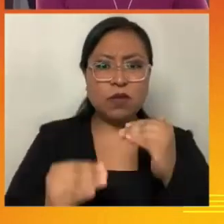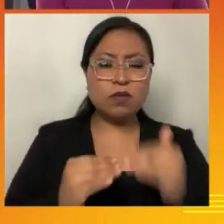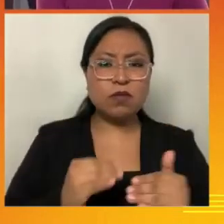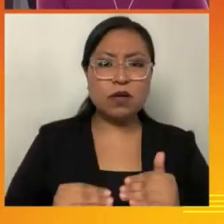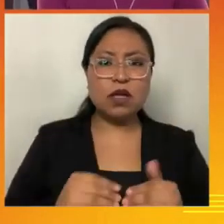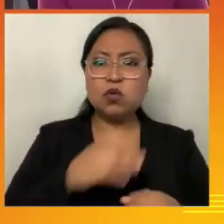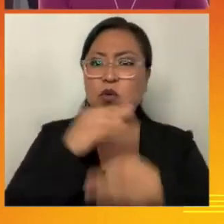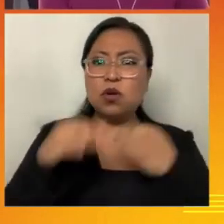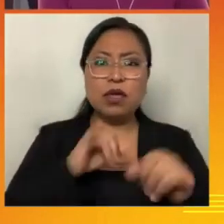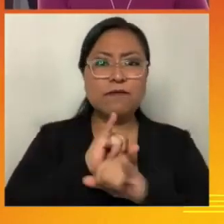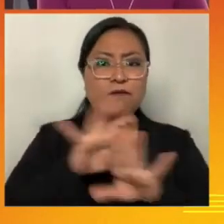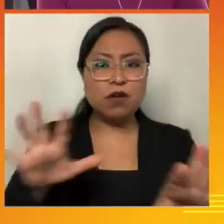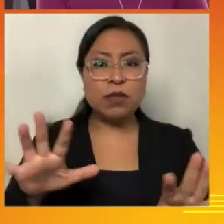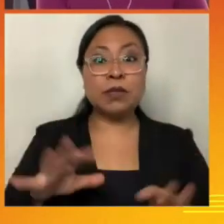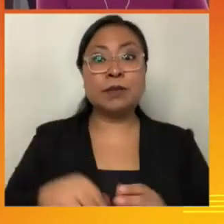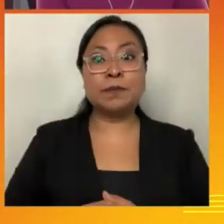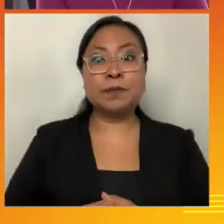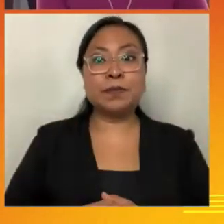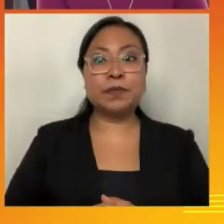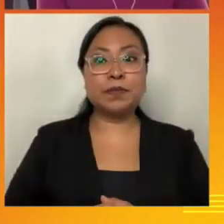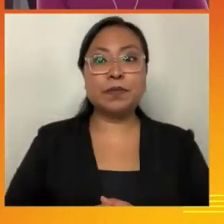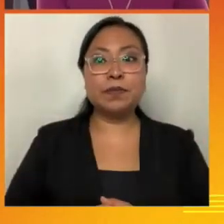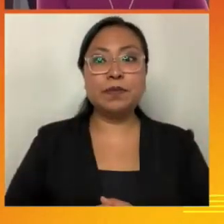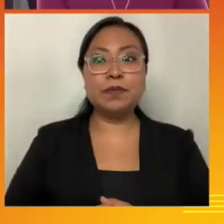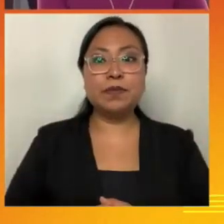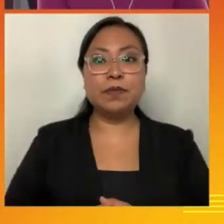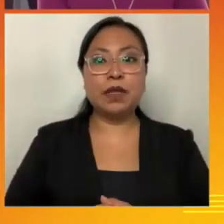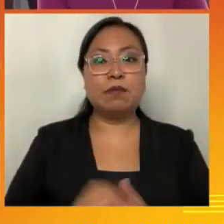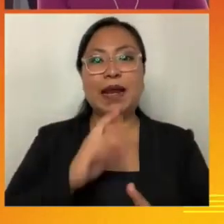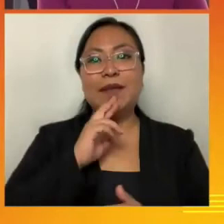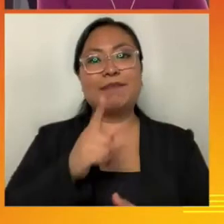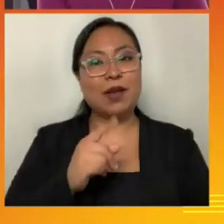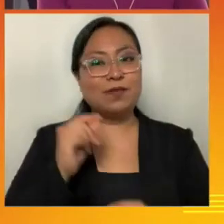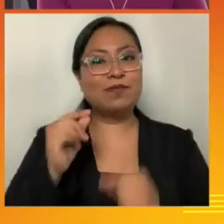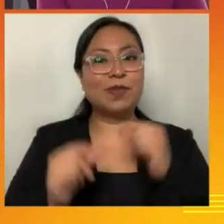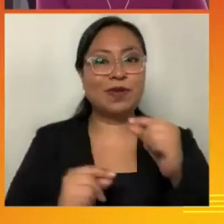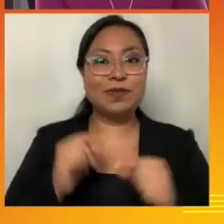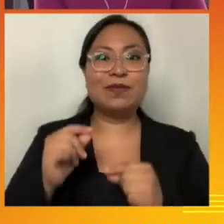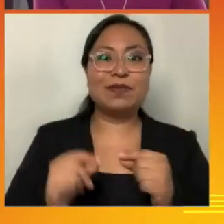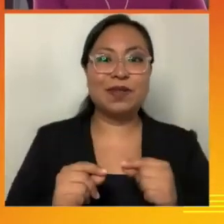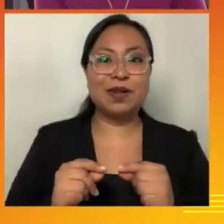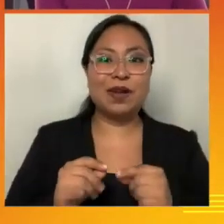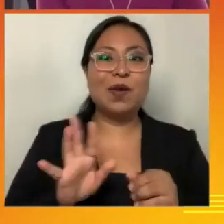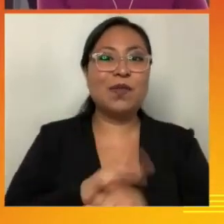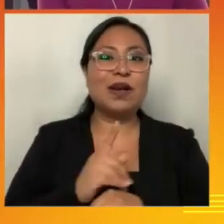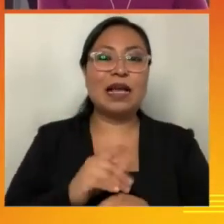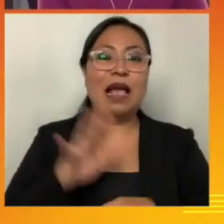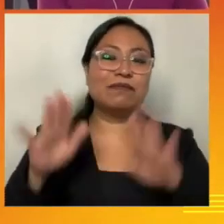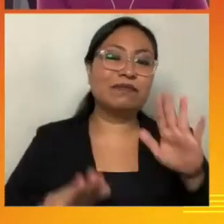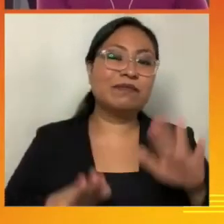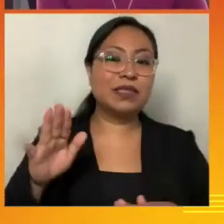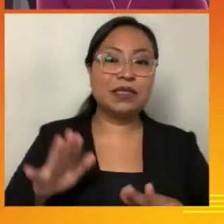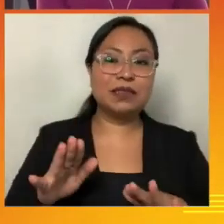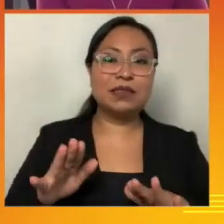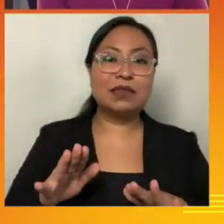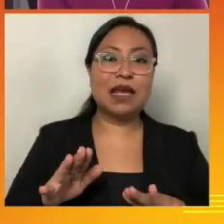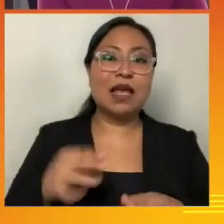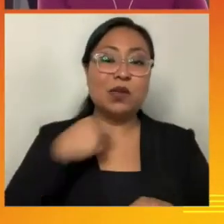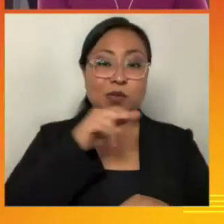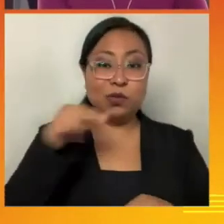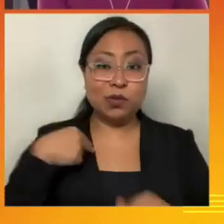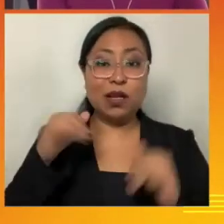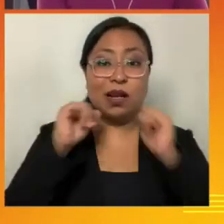pues analizada ya como que de una mejor manera, ¿no? Entonces tampoco tenemos en la mayoría de los casos este proceso